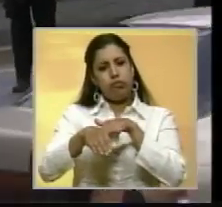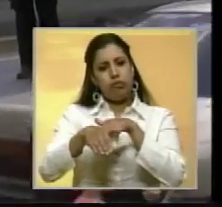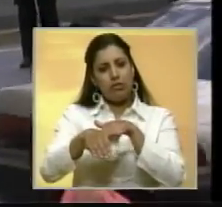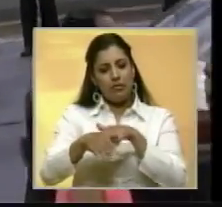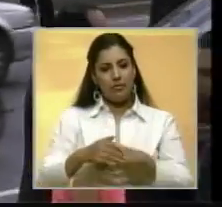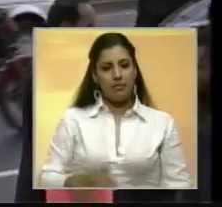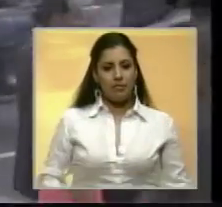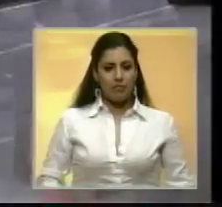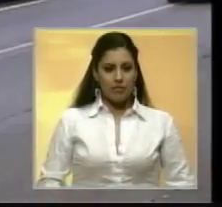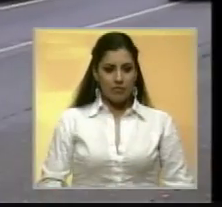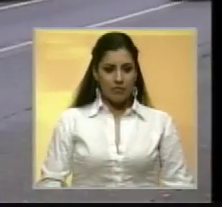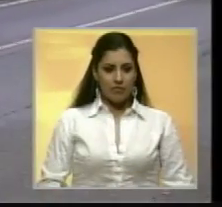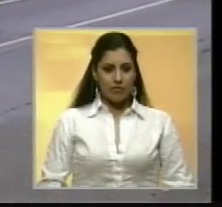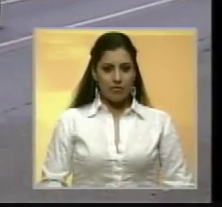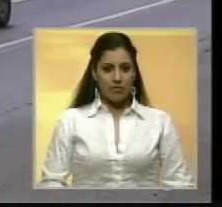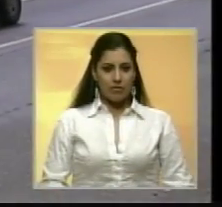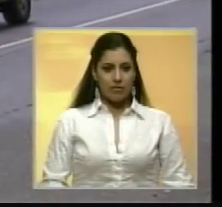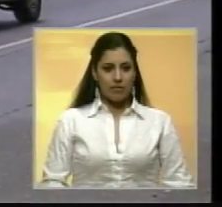vial.